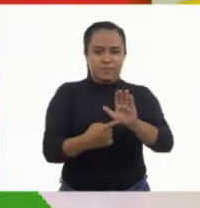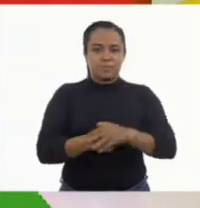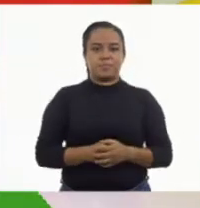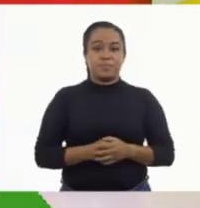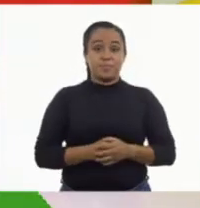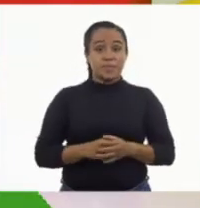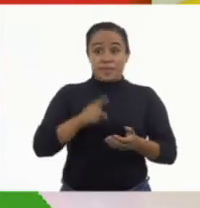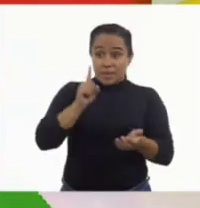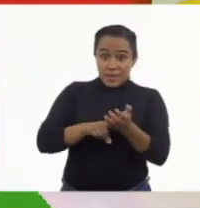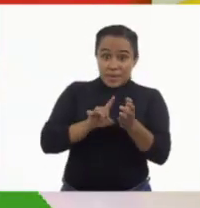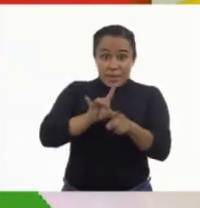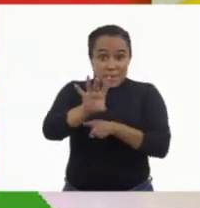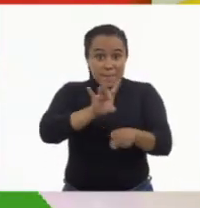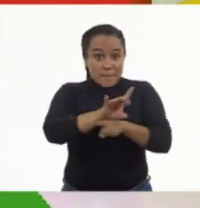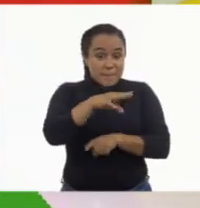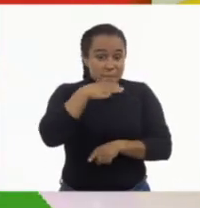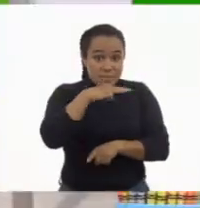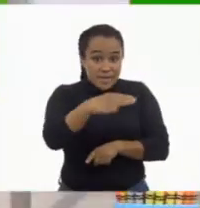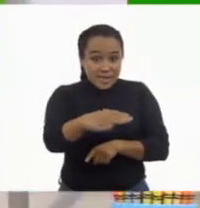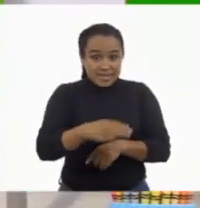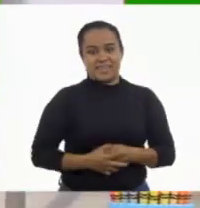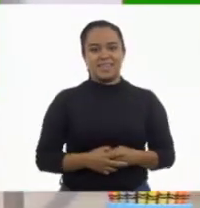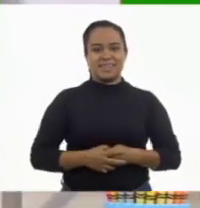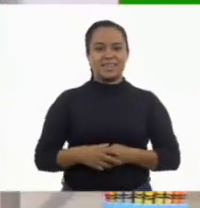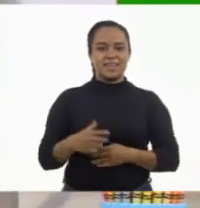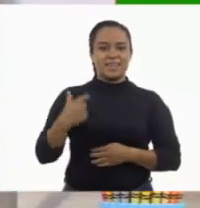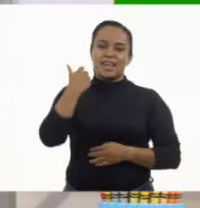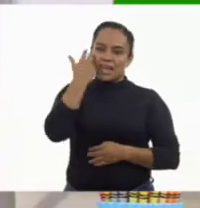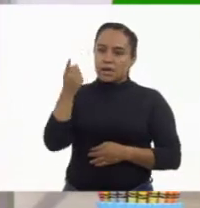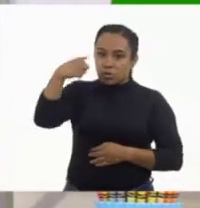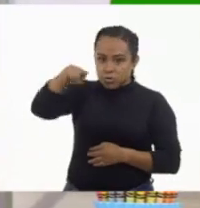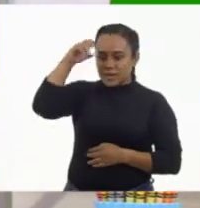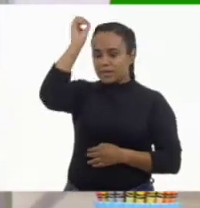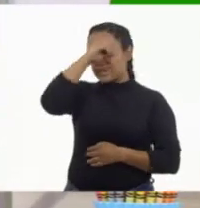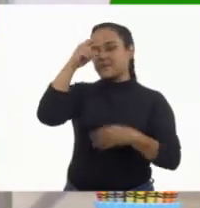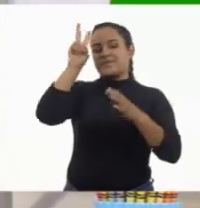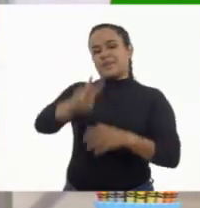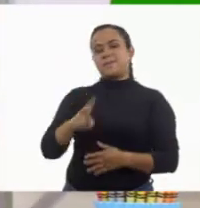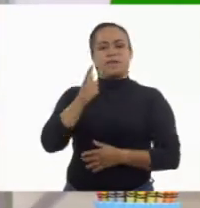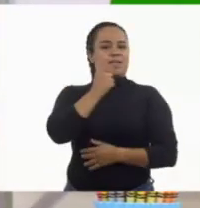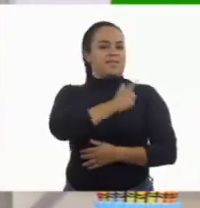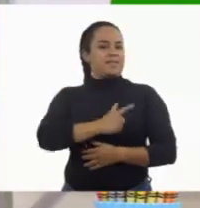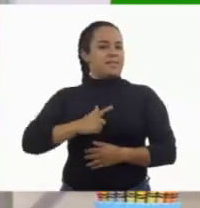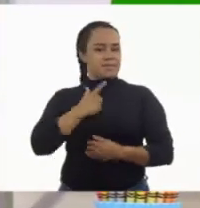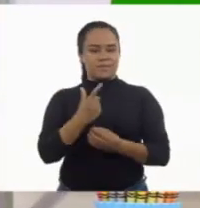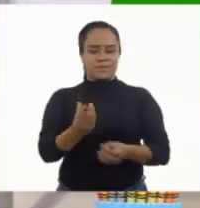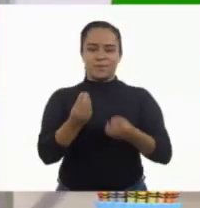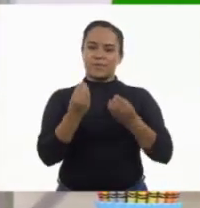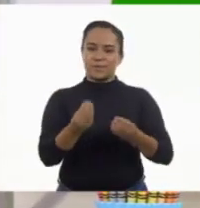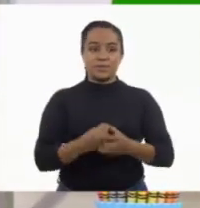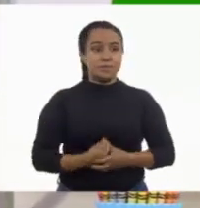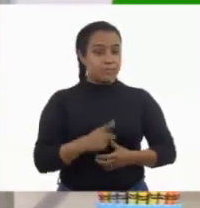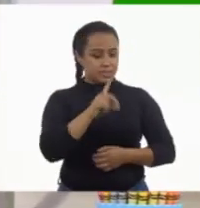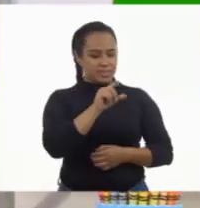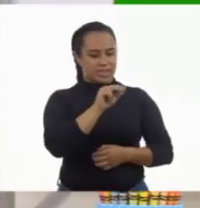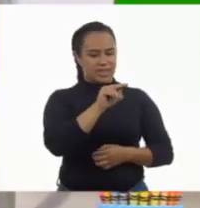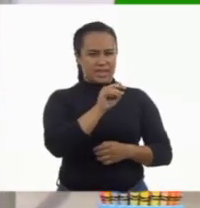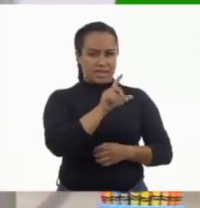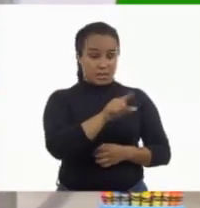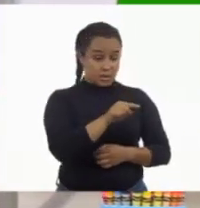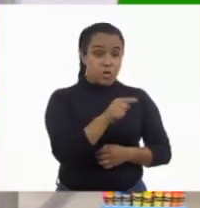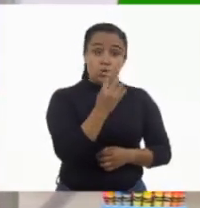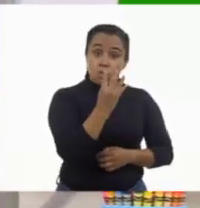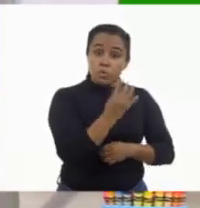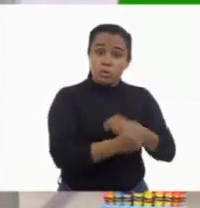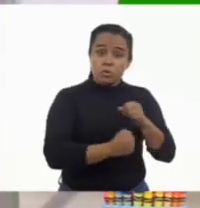de comentarios! Nos encanta que nos den su opinión. Dice así. Daniel, de 4 años,